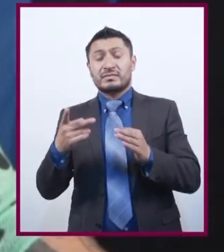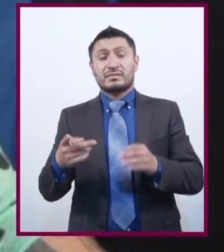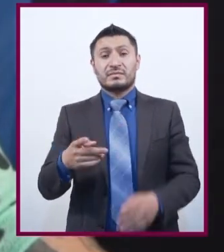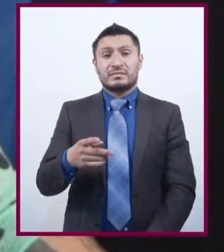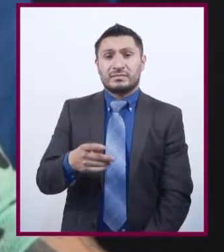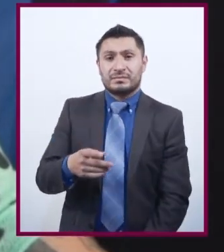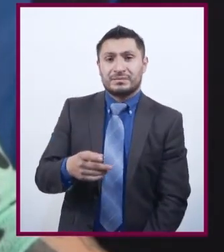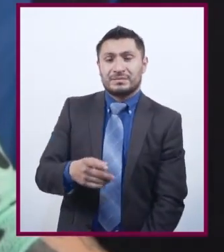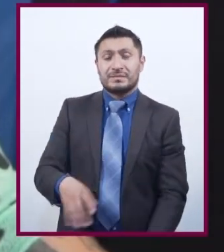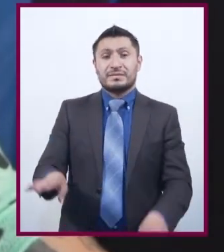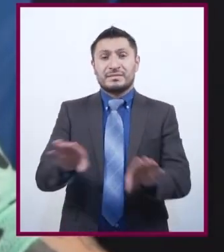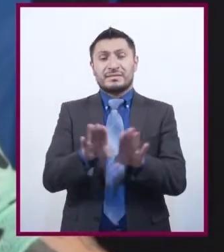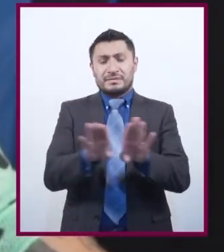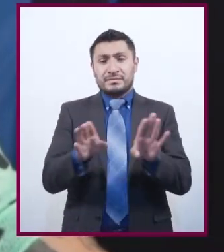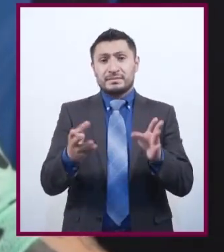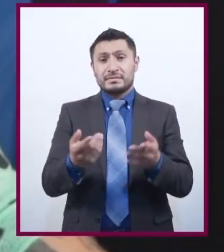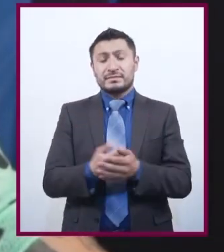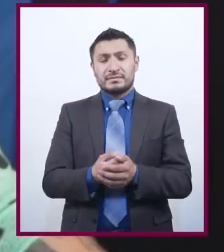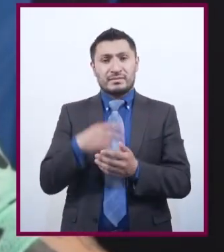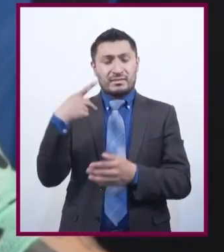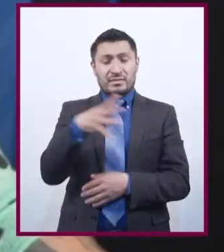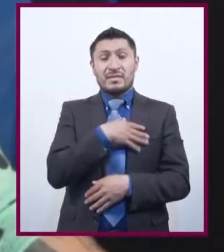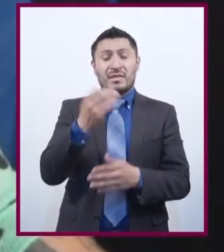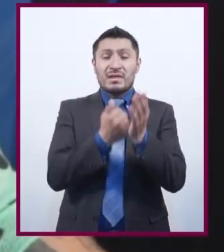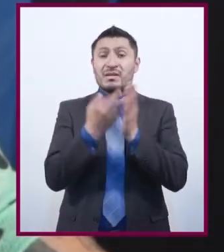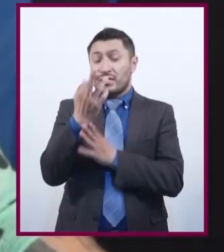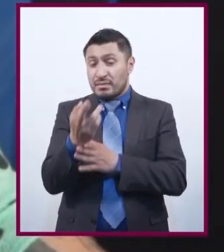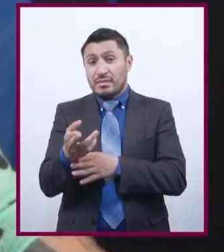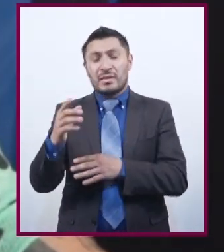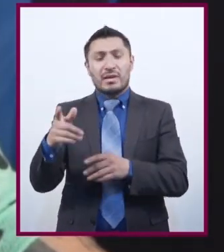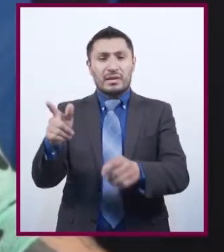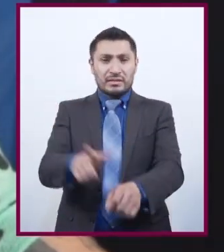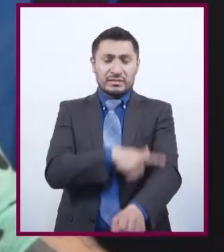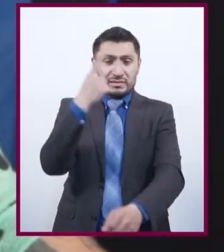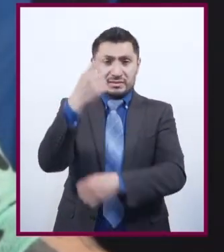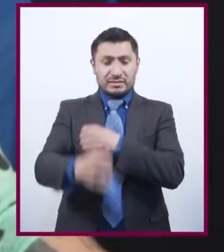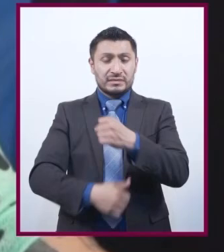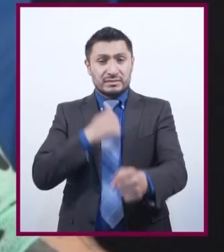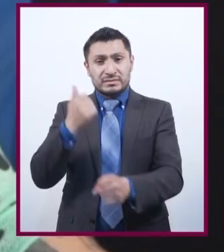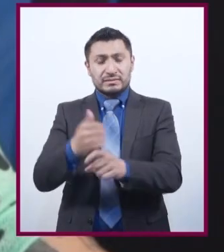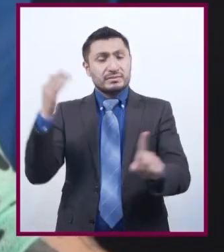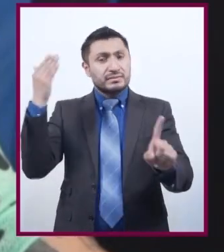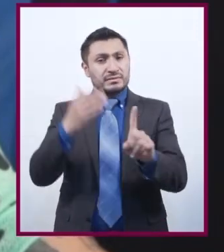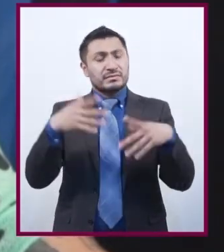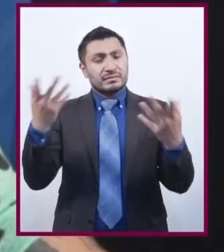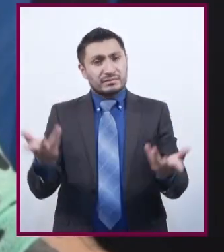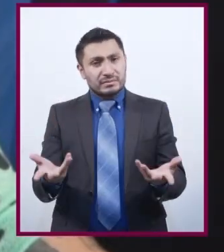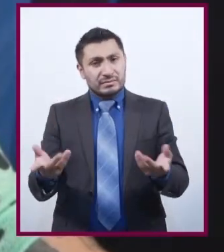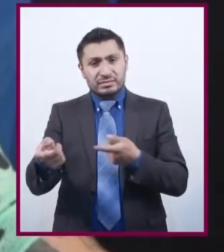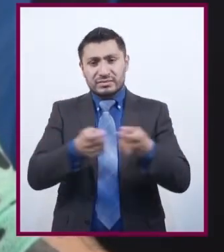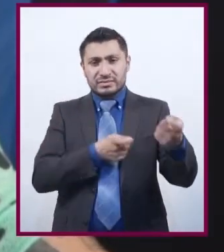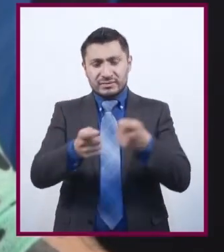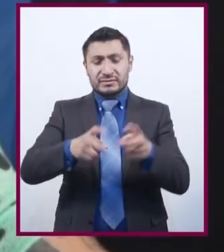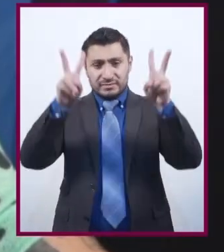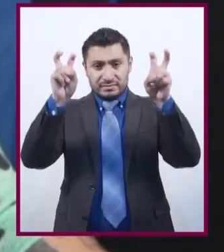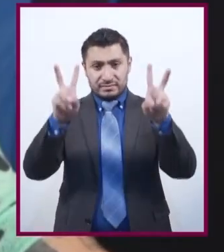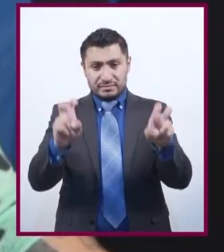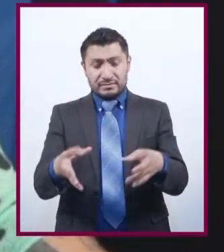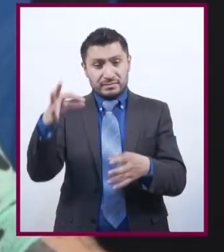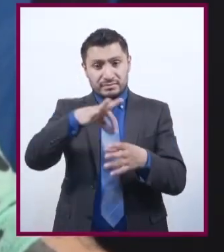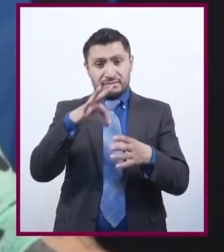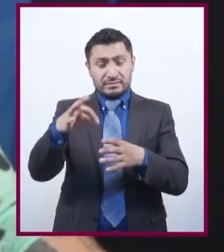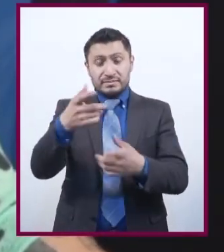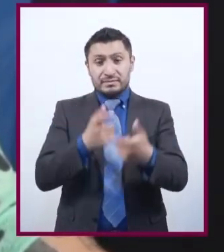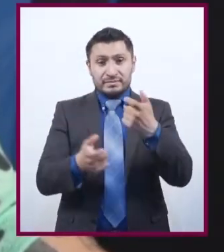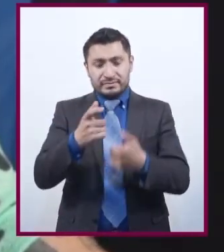al escribir que si tomas viaja a las indias occidentales con su hijo mayor a lo largo de un año con la finalidad de